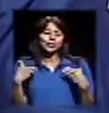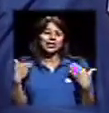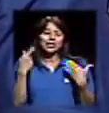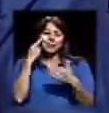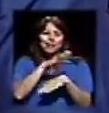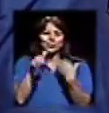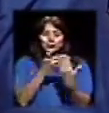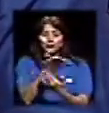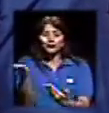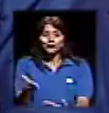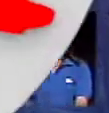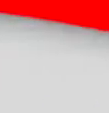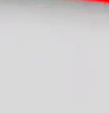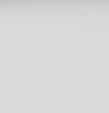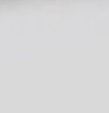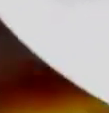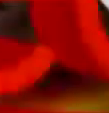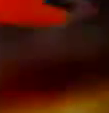para todos.